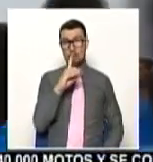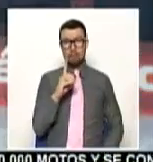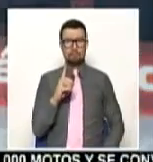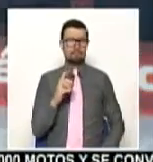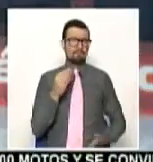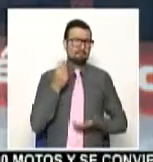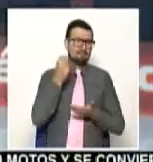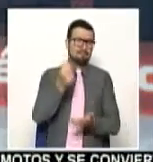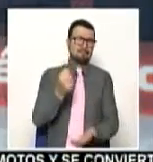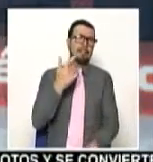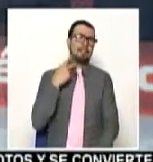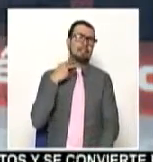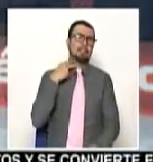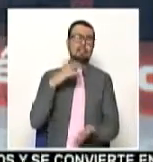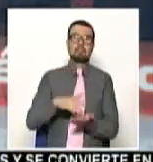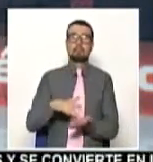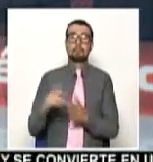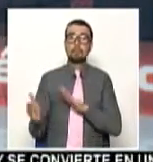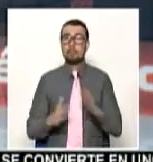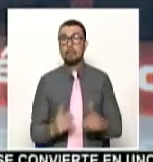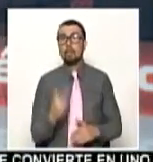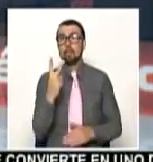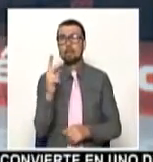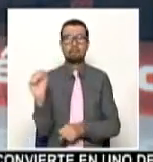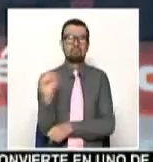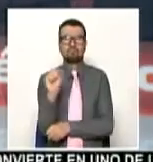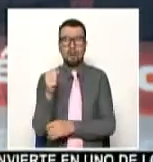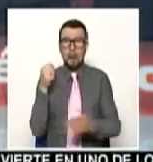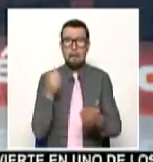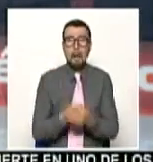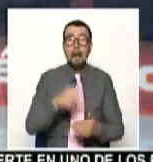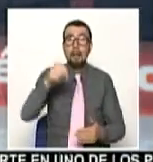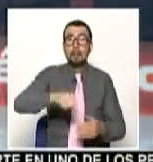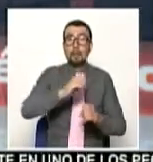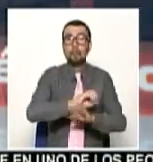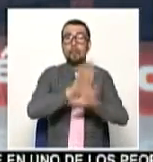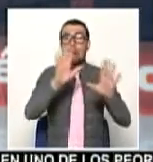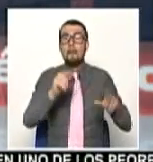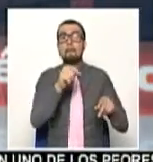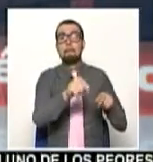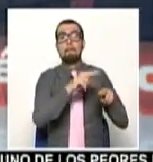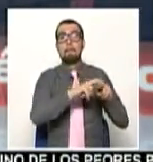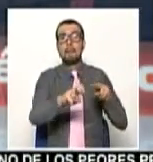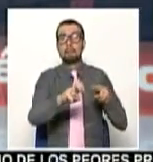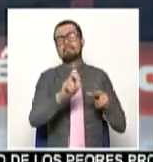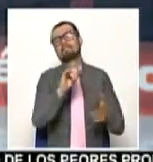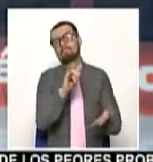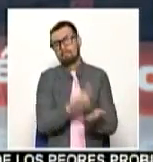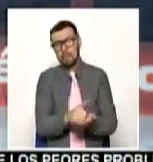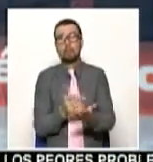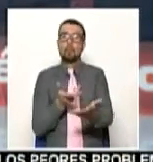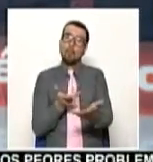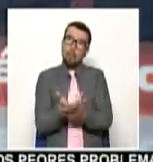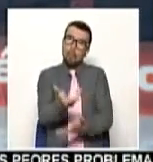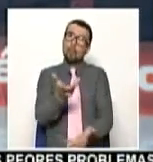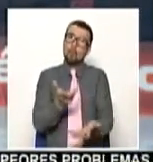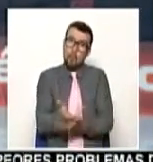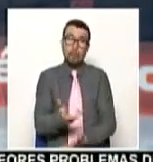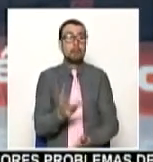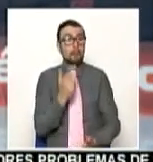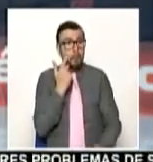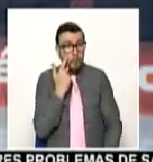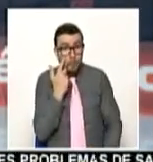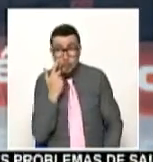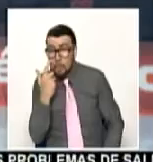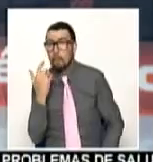Manizales. Dos accidentes de tránsito se presentaron esta mañana en Manizales. Por eso las autoridades siguen realizando un plan de